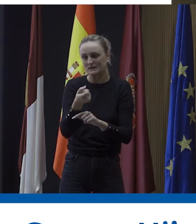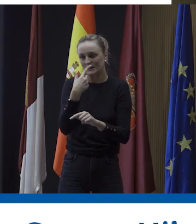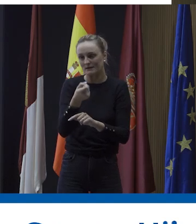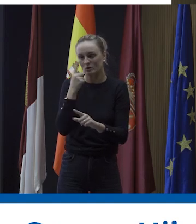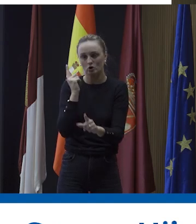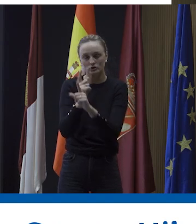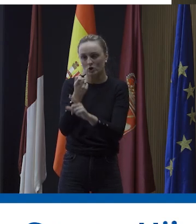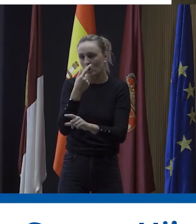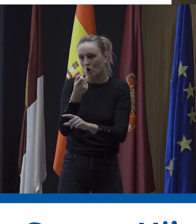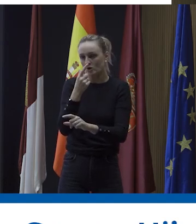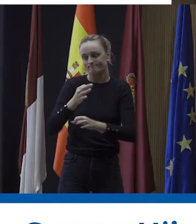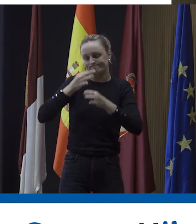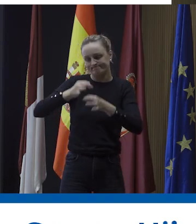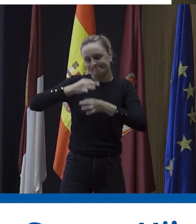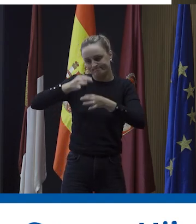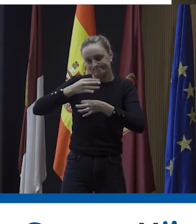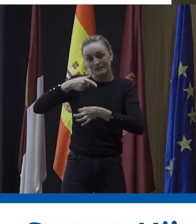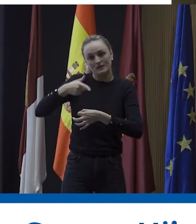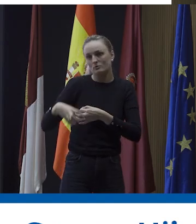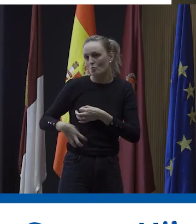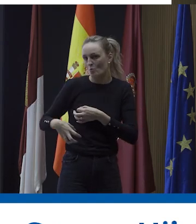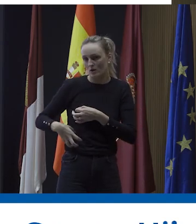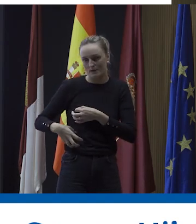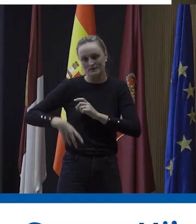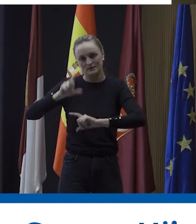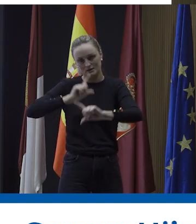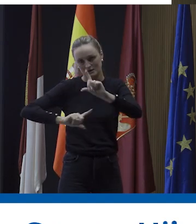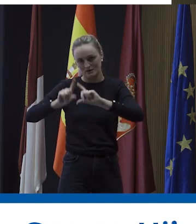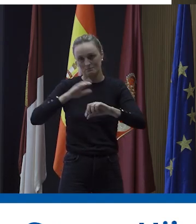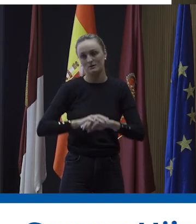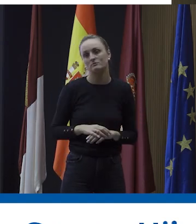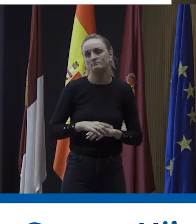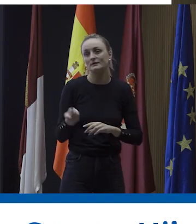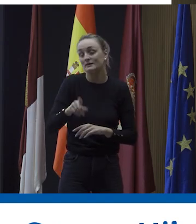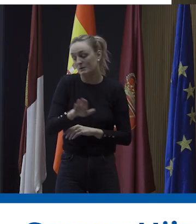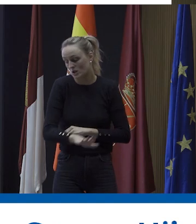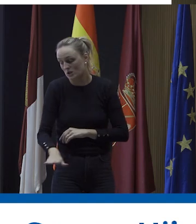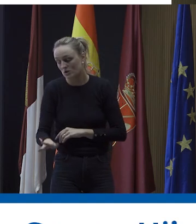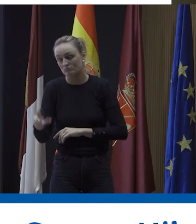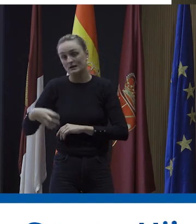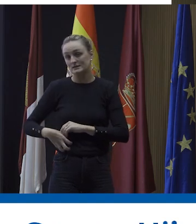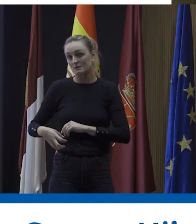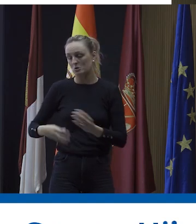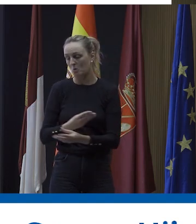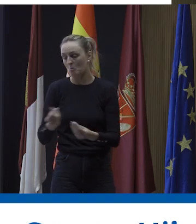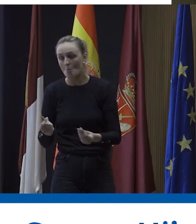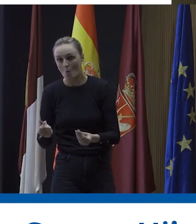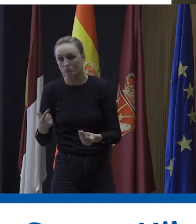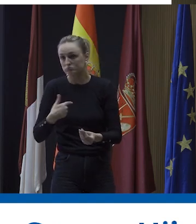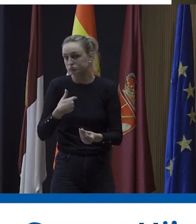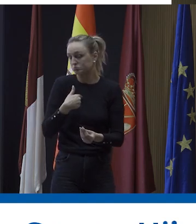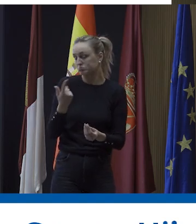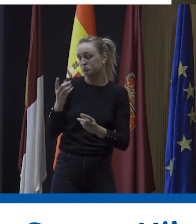problema de estreñimiento. También sucede en los niños. Quitamos el estreñimiento, se acabaron las infecciones de orina, ¿vale? La incontinencia de